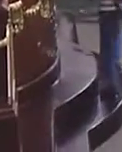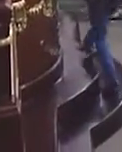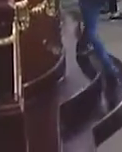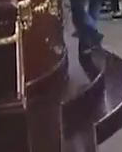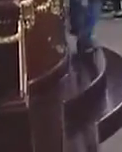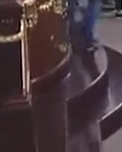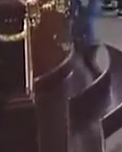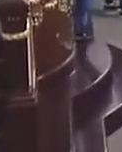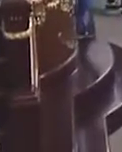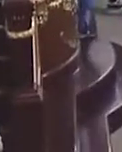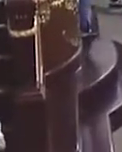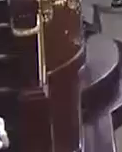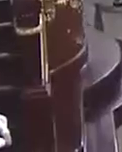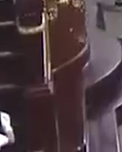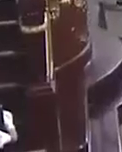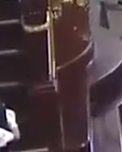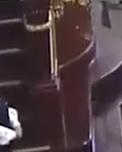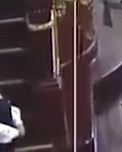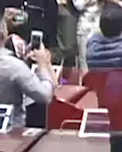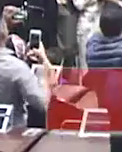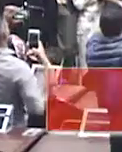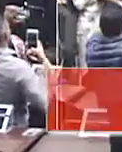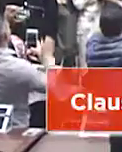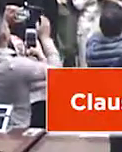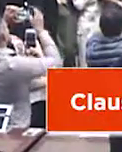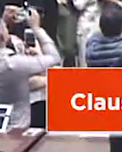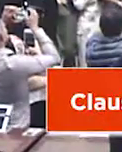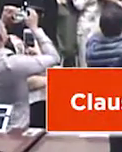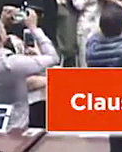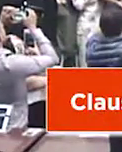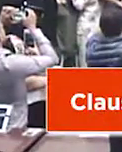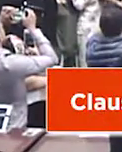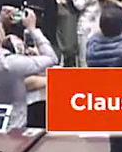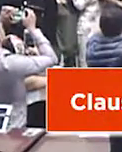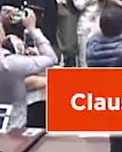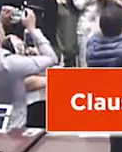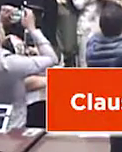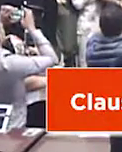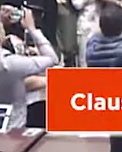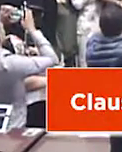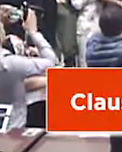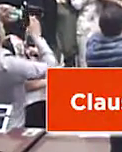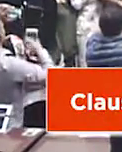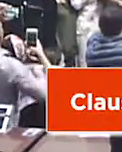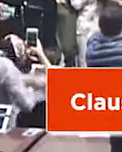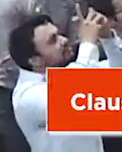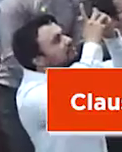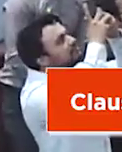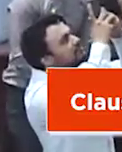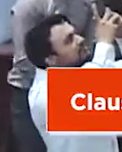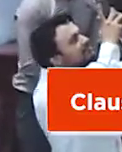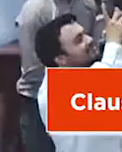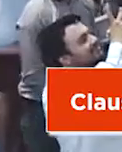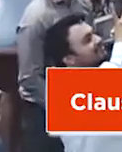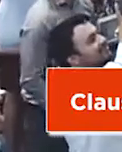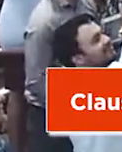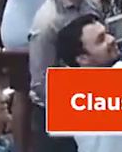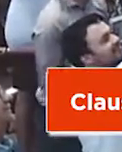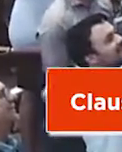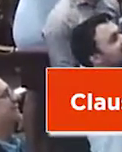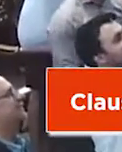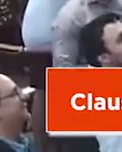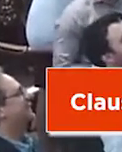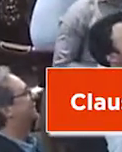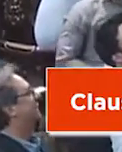Con un llamado a erradicar las diversas formas de violencia contra las mujeres y garantizar todos sus derechos, este martes se realizó la